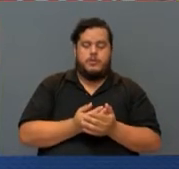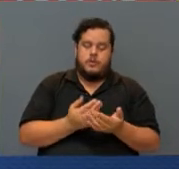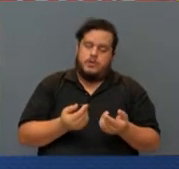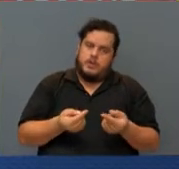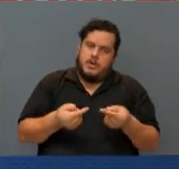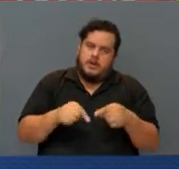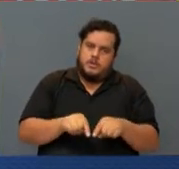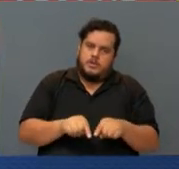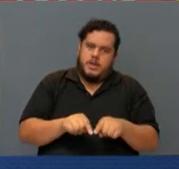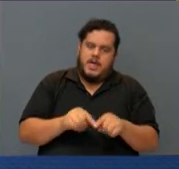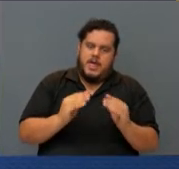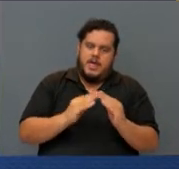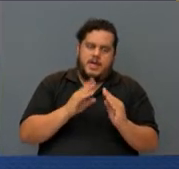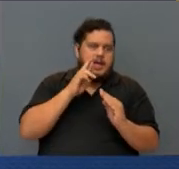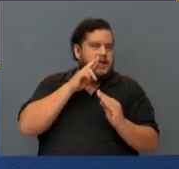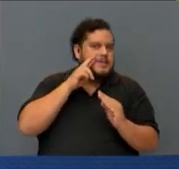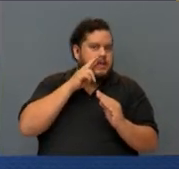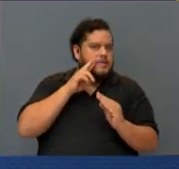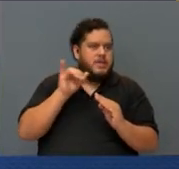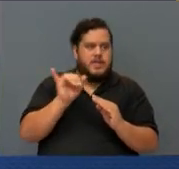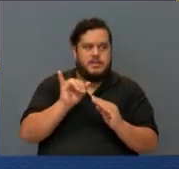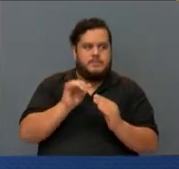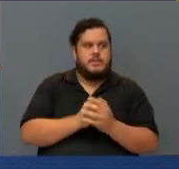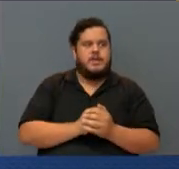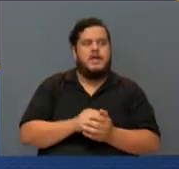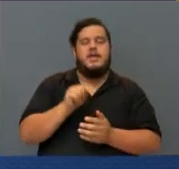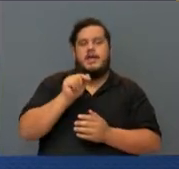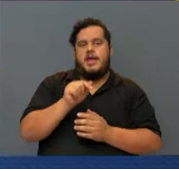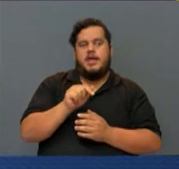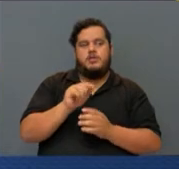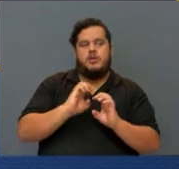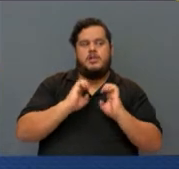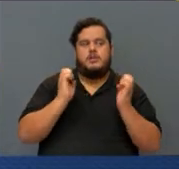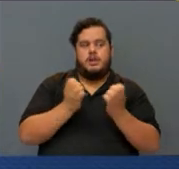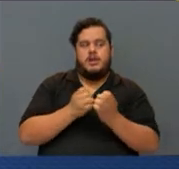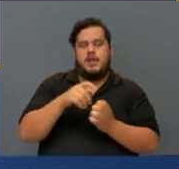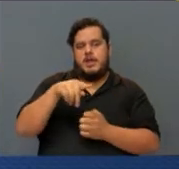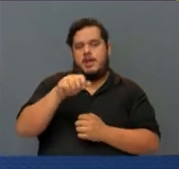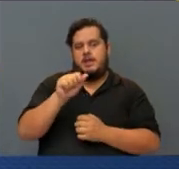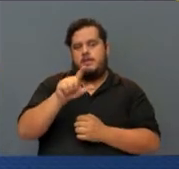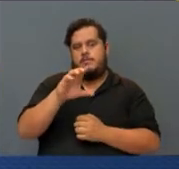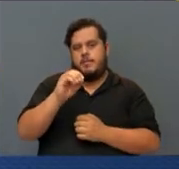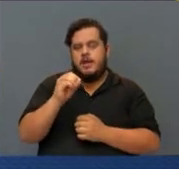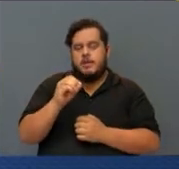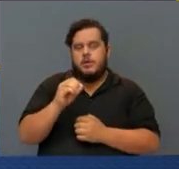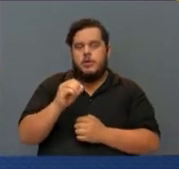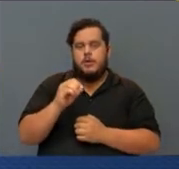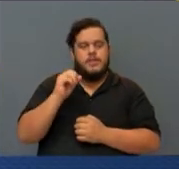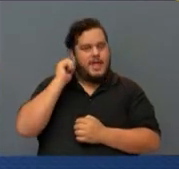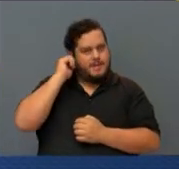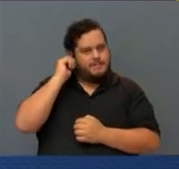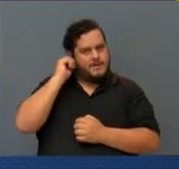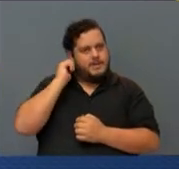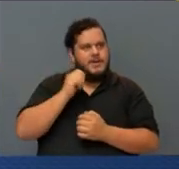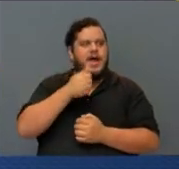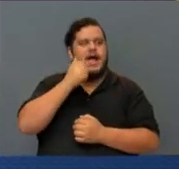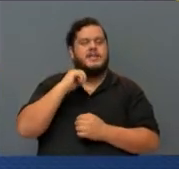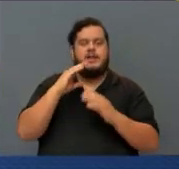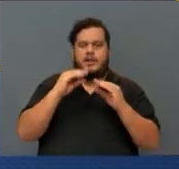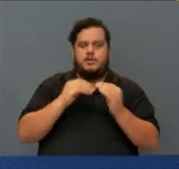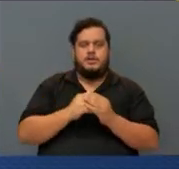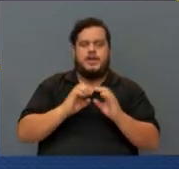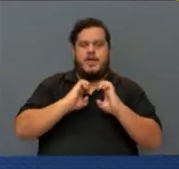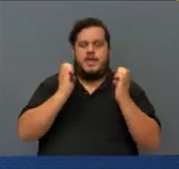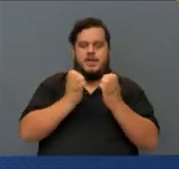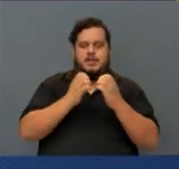en en casa rosada también esto lo de la bombonera un palco de maradona es el palco diego a la noche estadio apagado